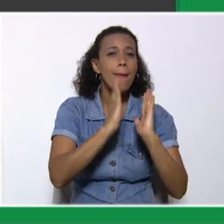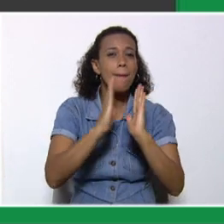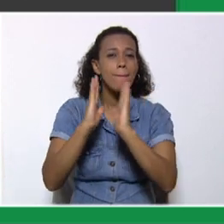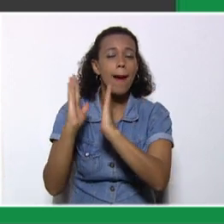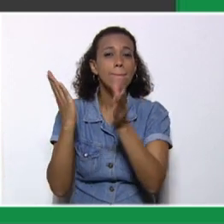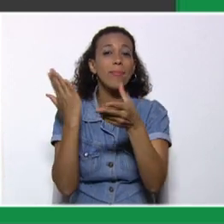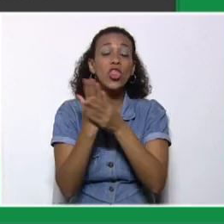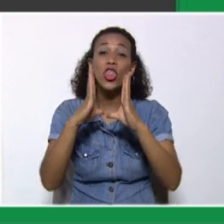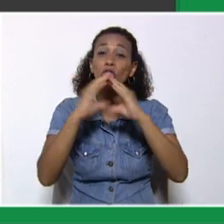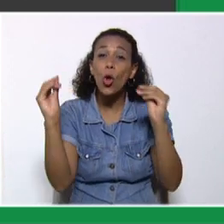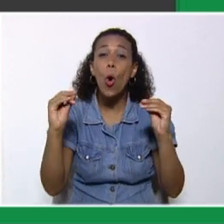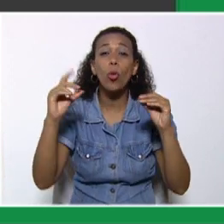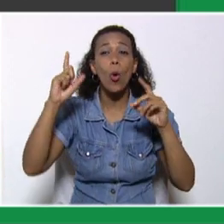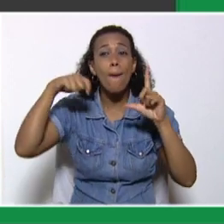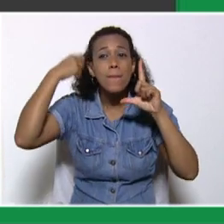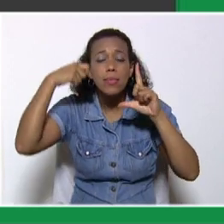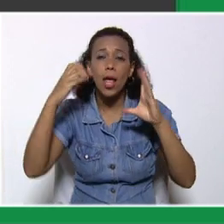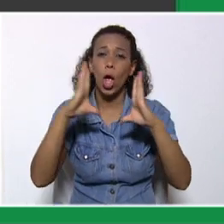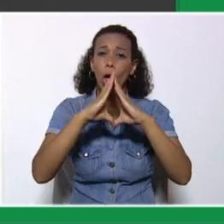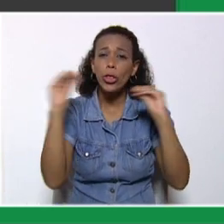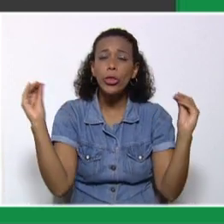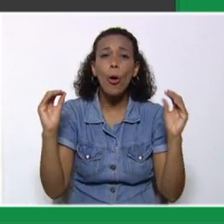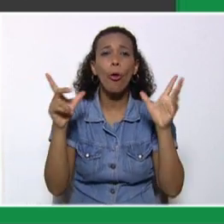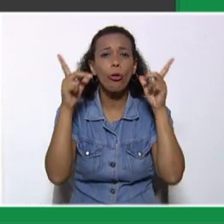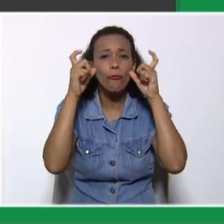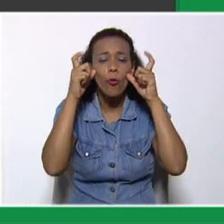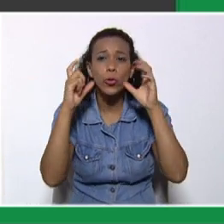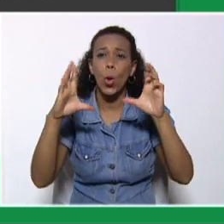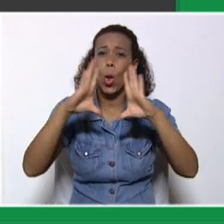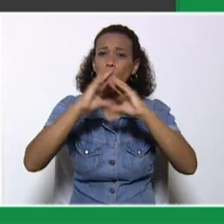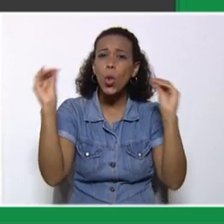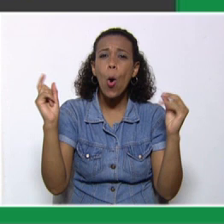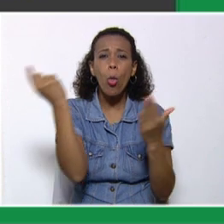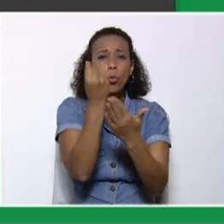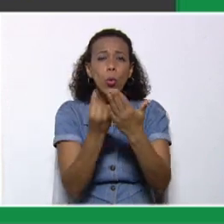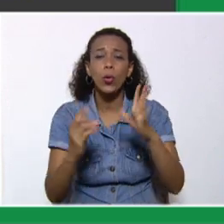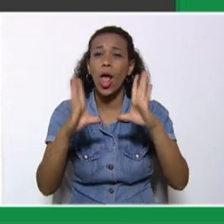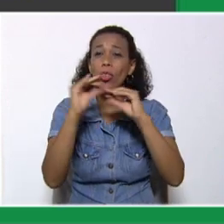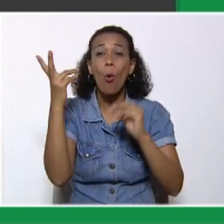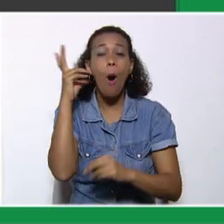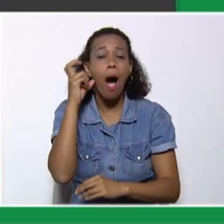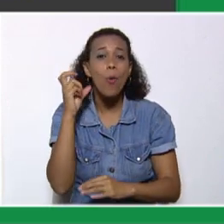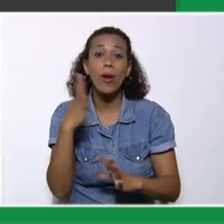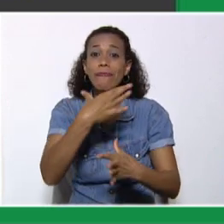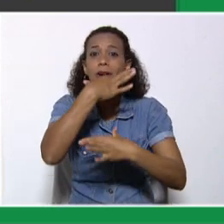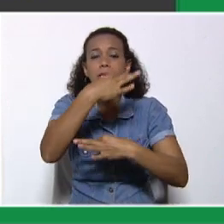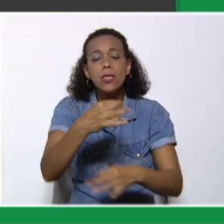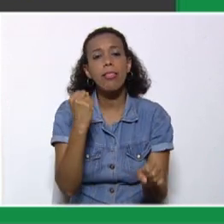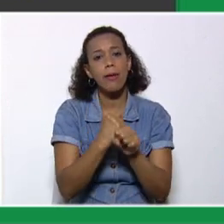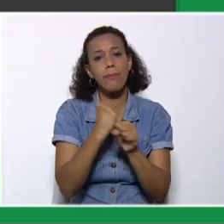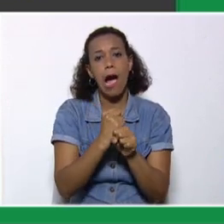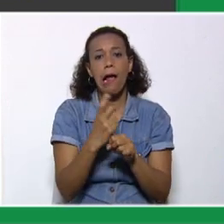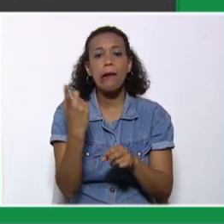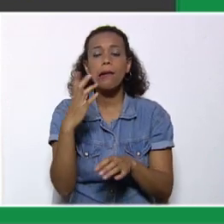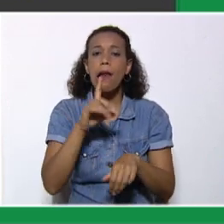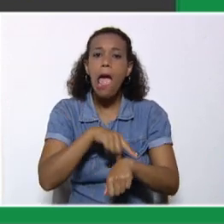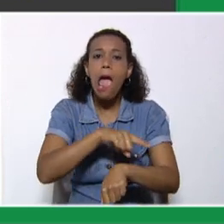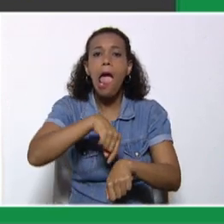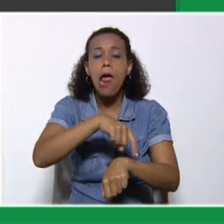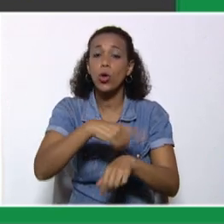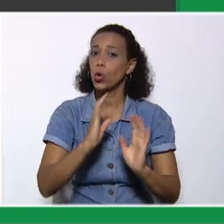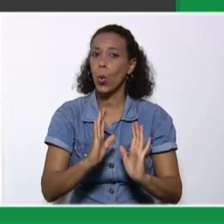en una carpeta todos los recursos con que ustedes van a trabajar la edición para que les facilite el trabajo y sea de